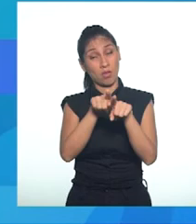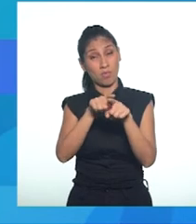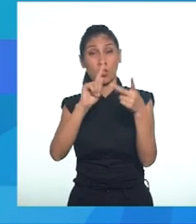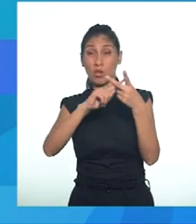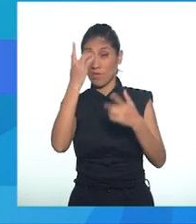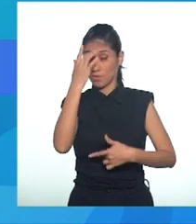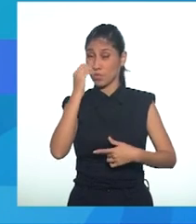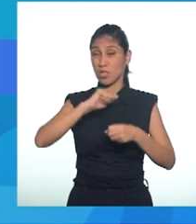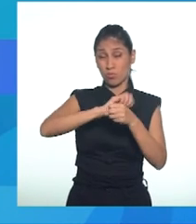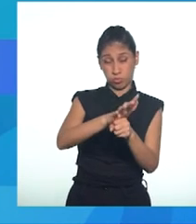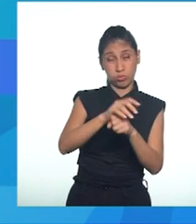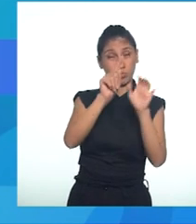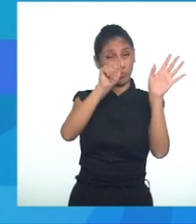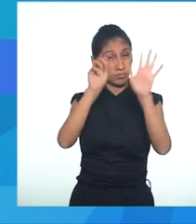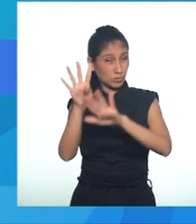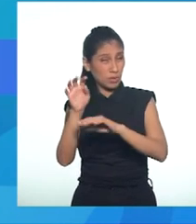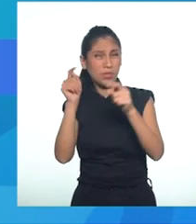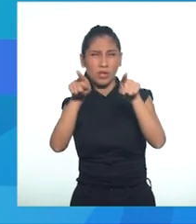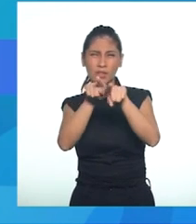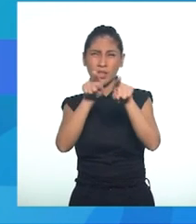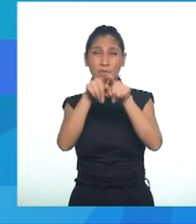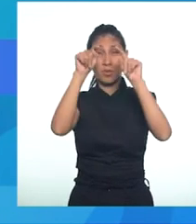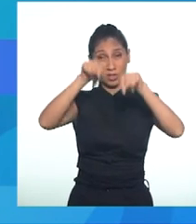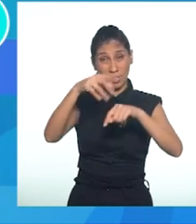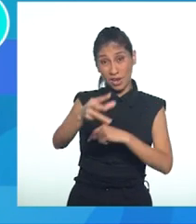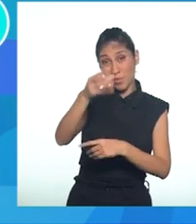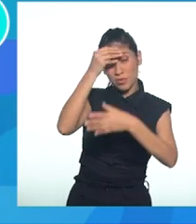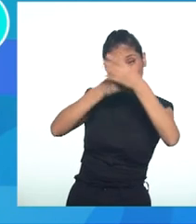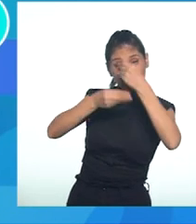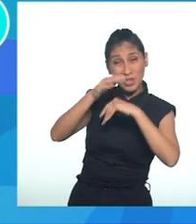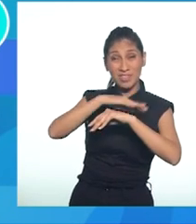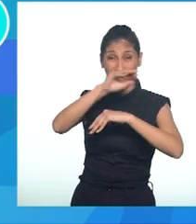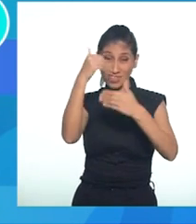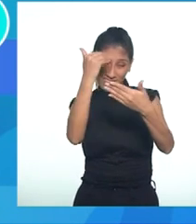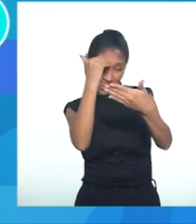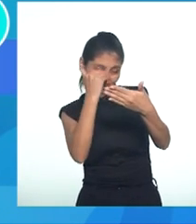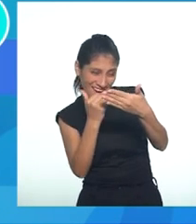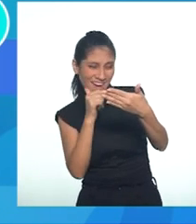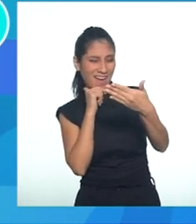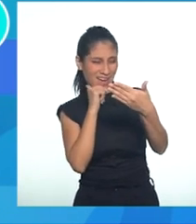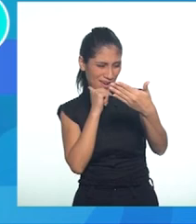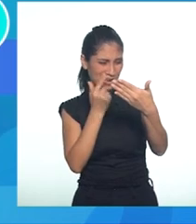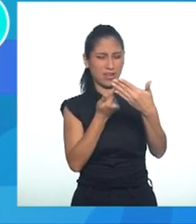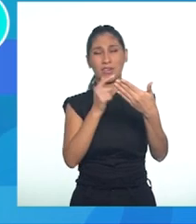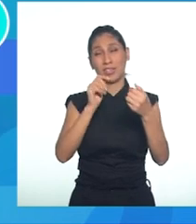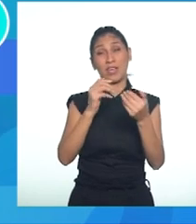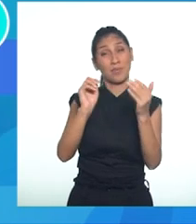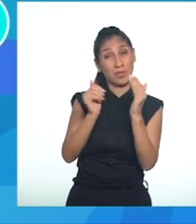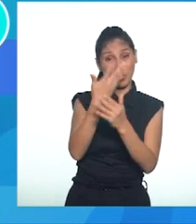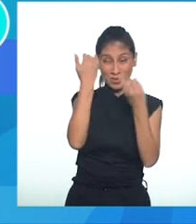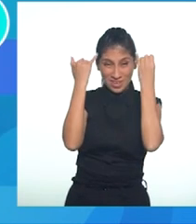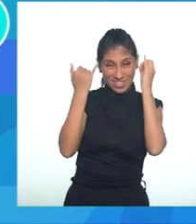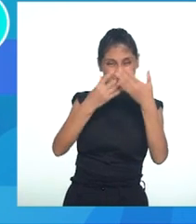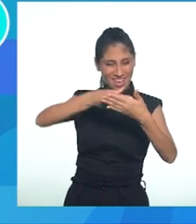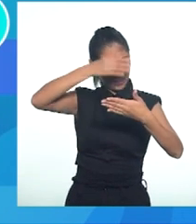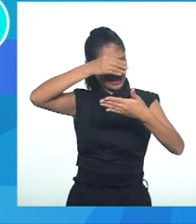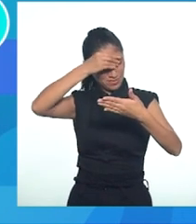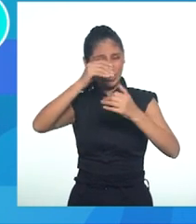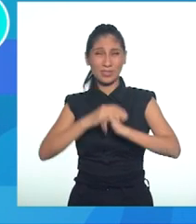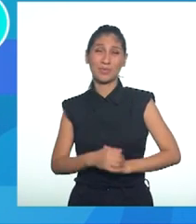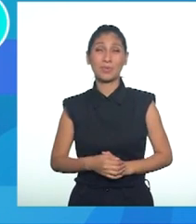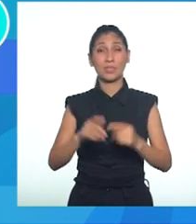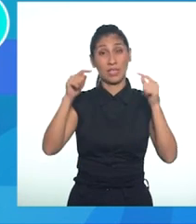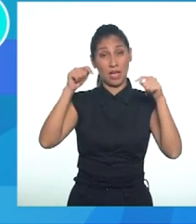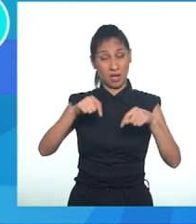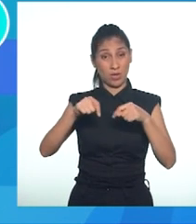pandemia? Y con los insumos de ahora podemos apuntar en el mapa mental una nueva idea: que la